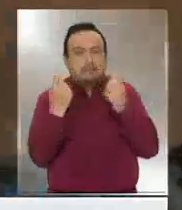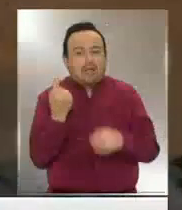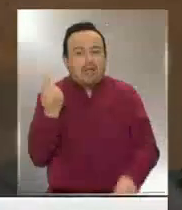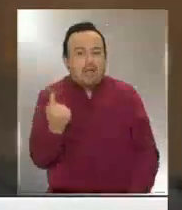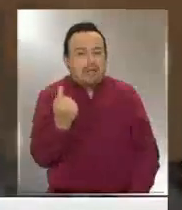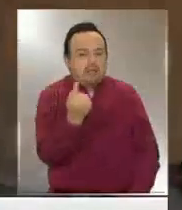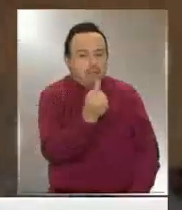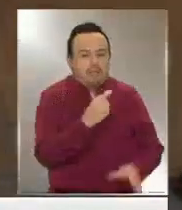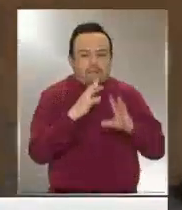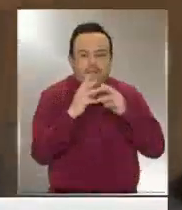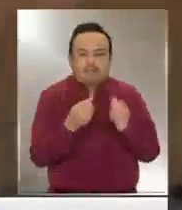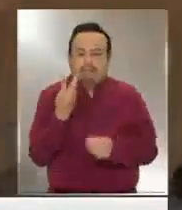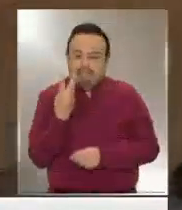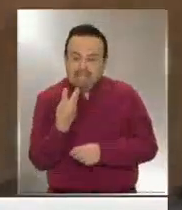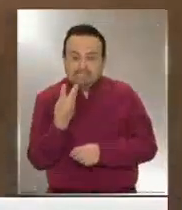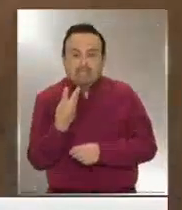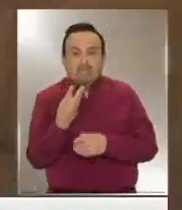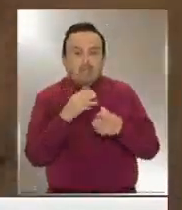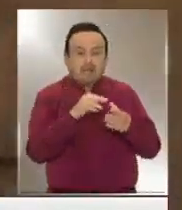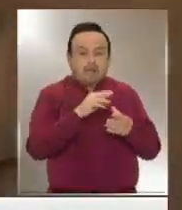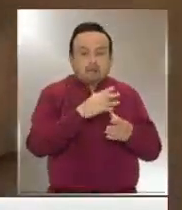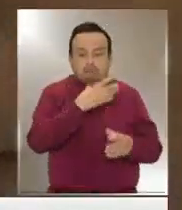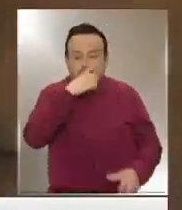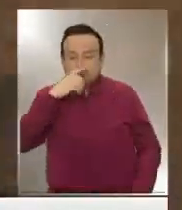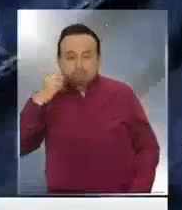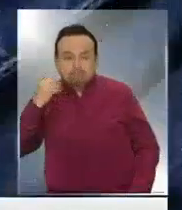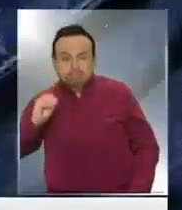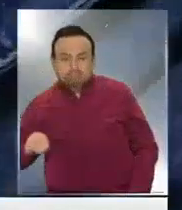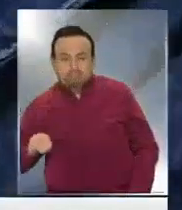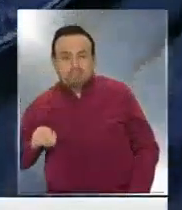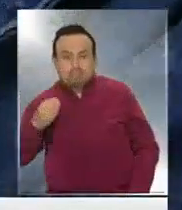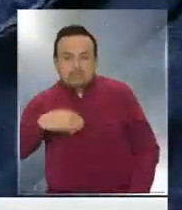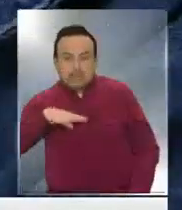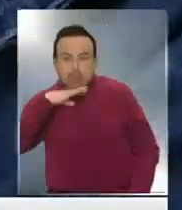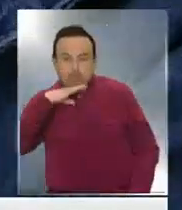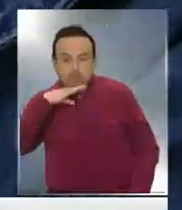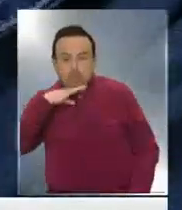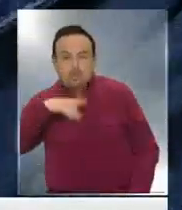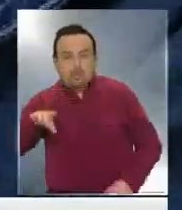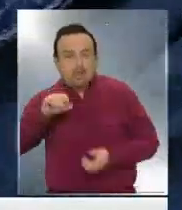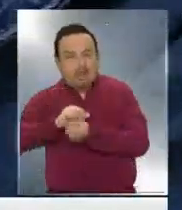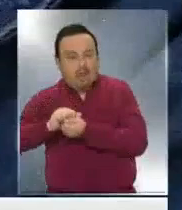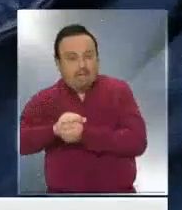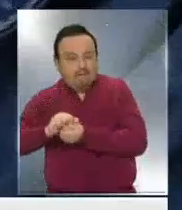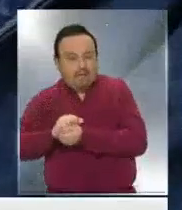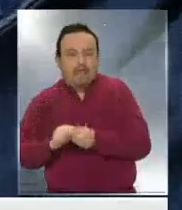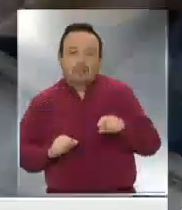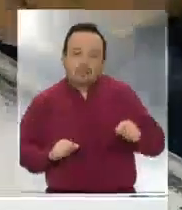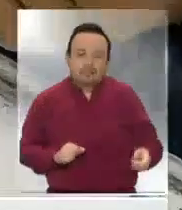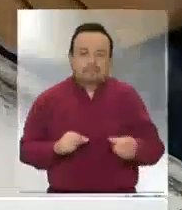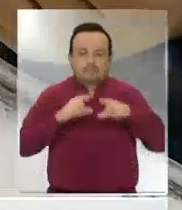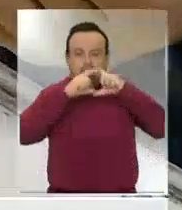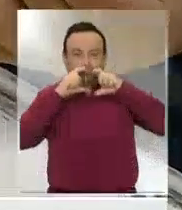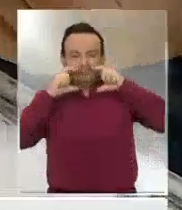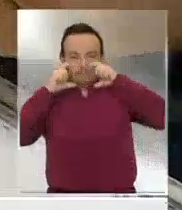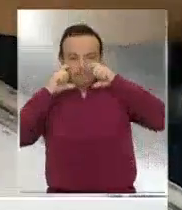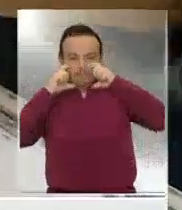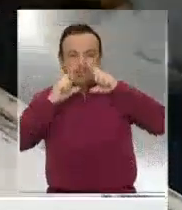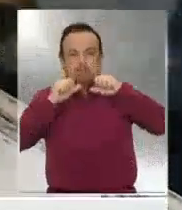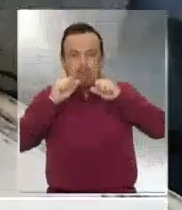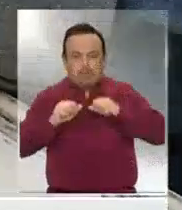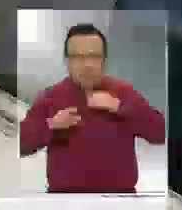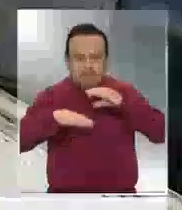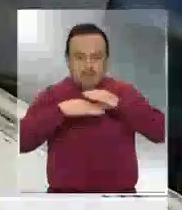integrante de la familia para tener stock de reposición cuando las ya utilizadas se van al lavado. Entre las capas de paño se